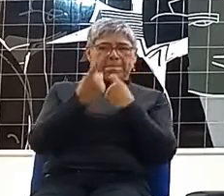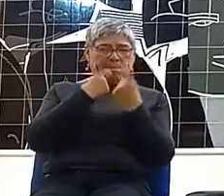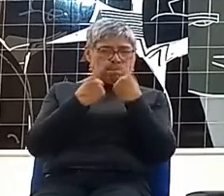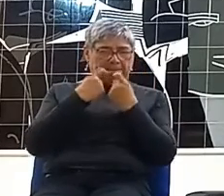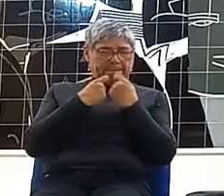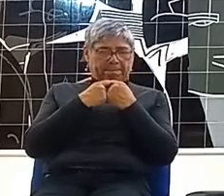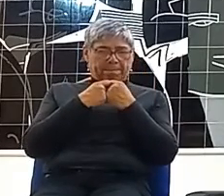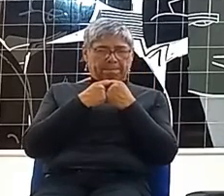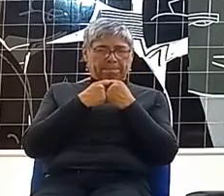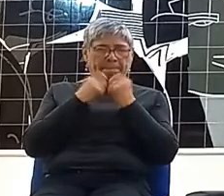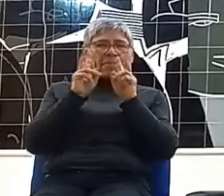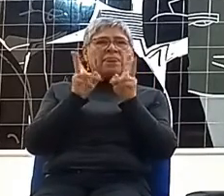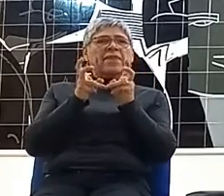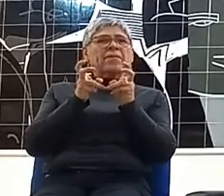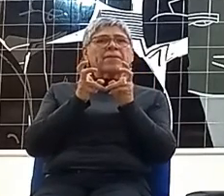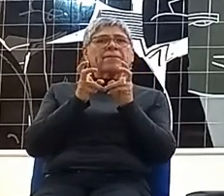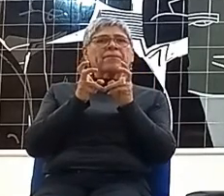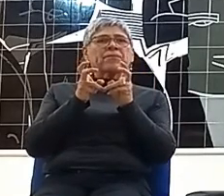por temas